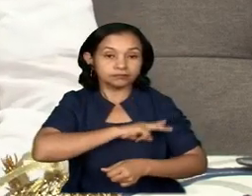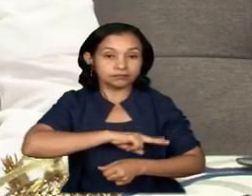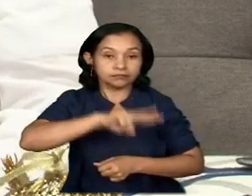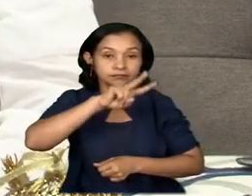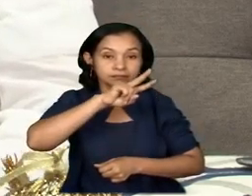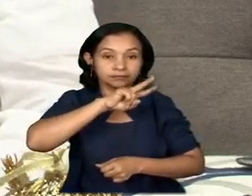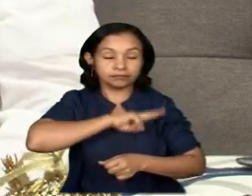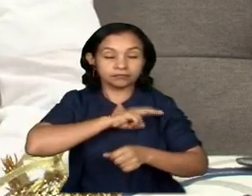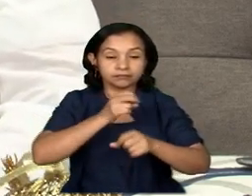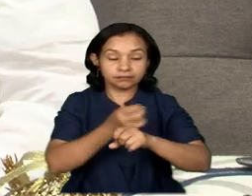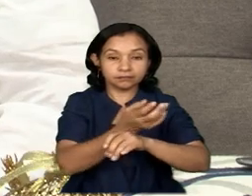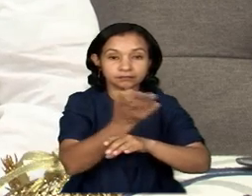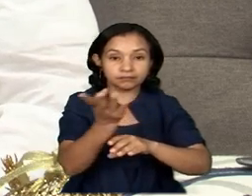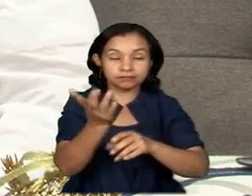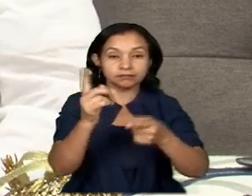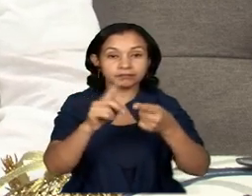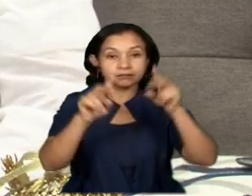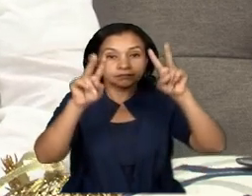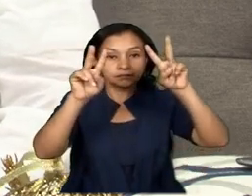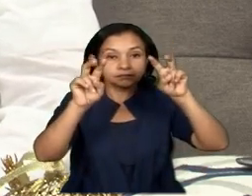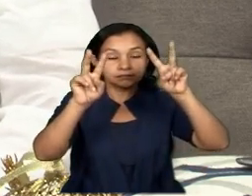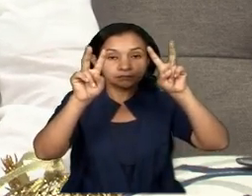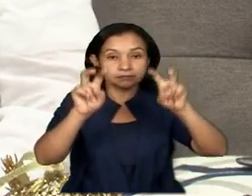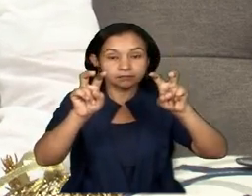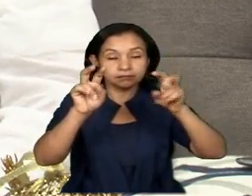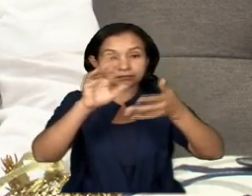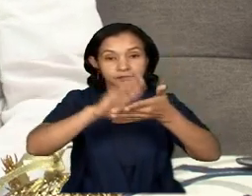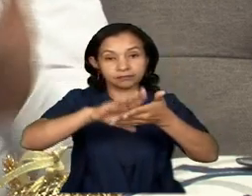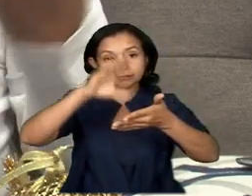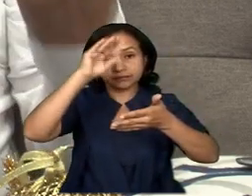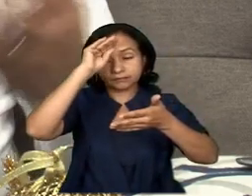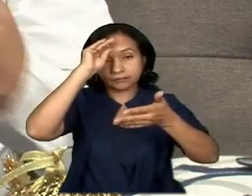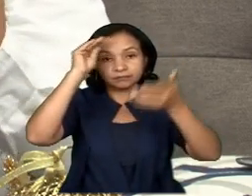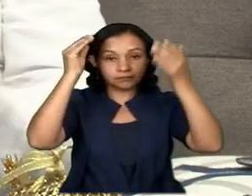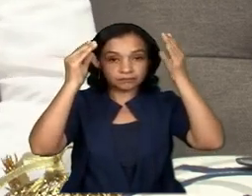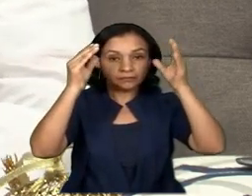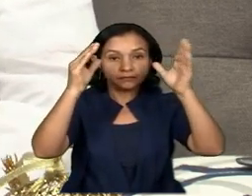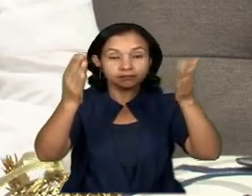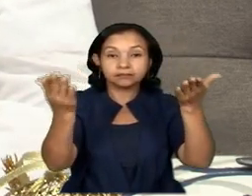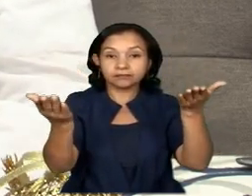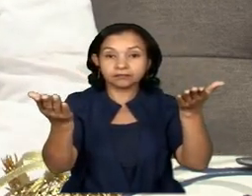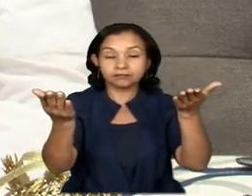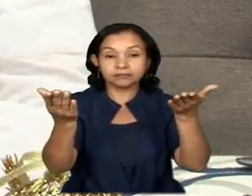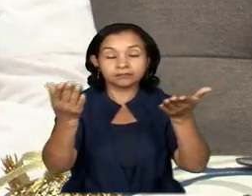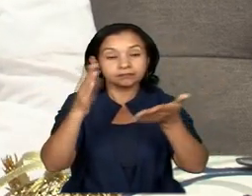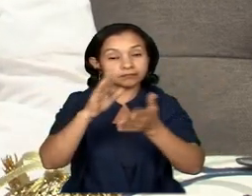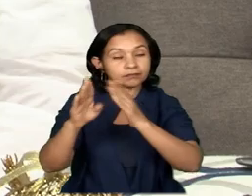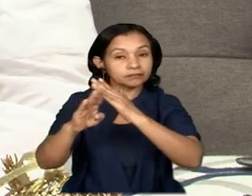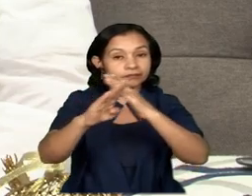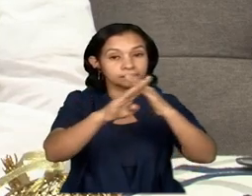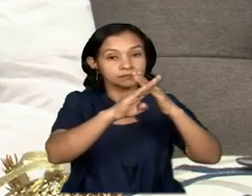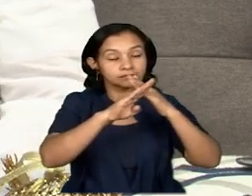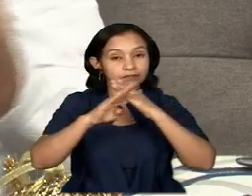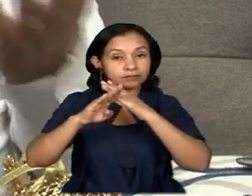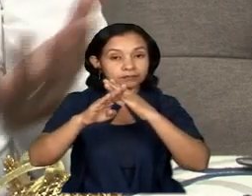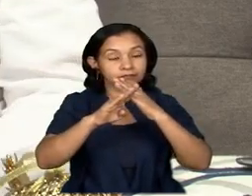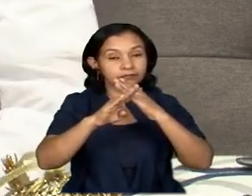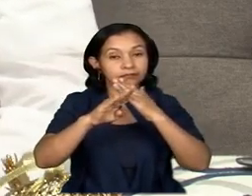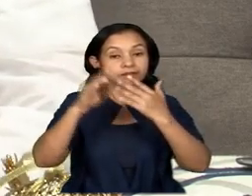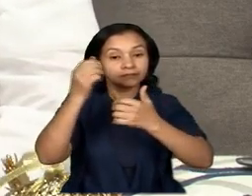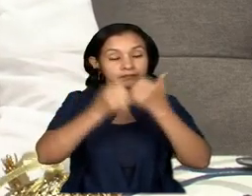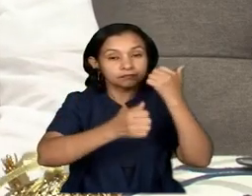Comunidades Educativas, el tema del aprendizaje de una cultura para la prevención y actuación frente a